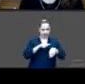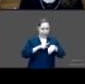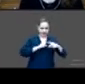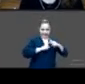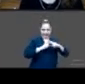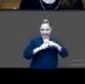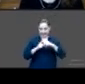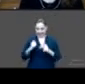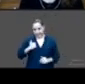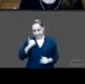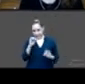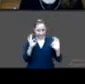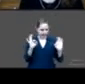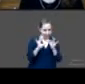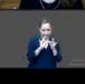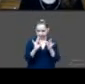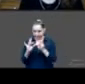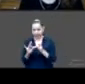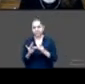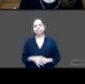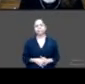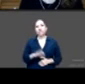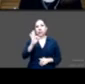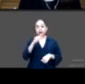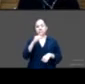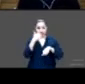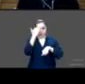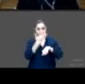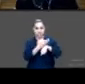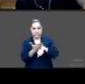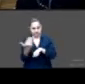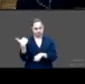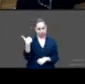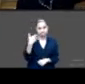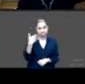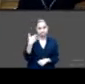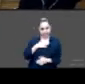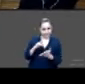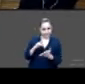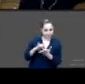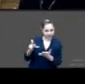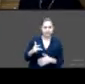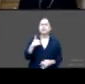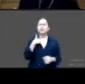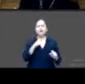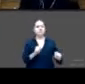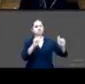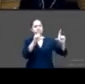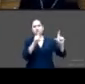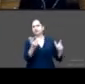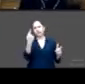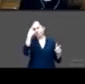Pues nada, aquí estoy al pendiente también si me paso. Sobre todo esta presentación es para presentarles un video y un poco de apoyo. No hay como